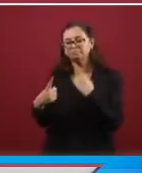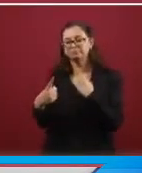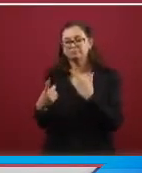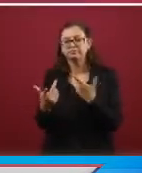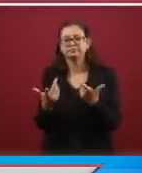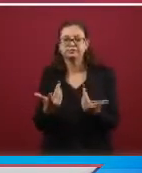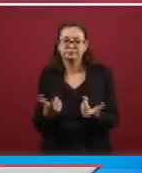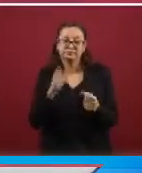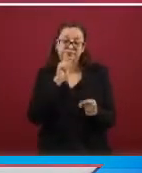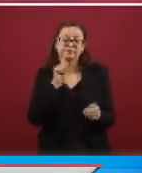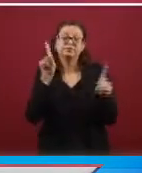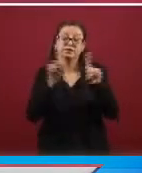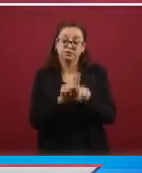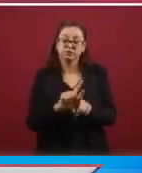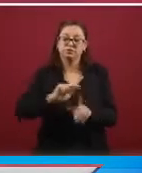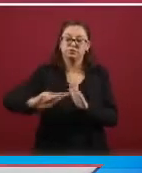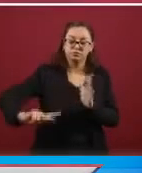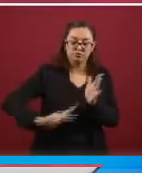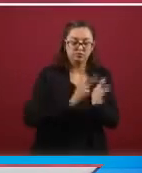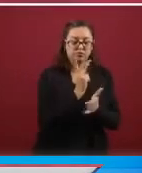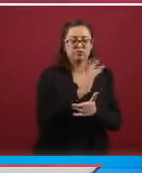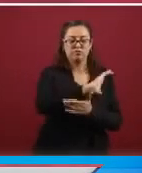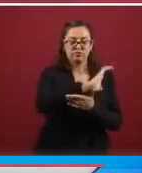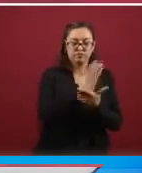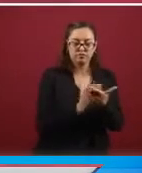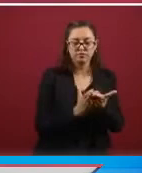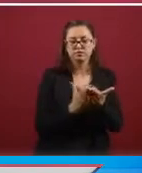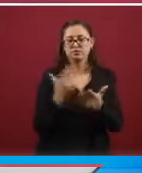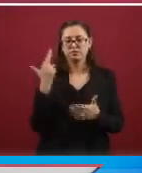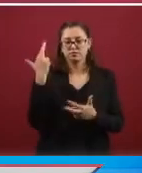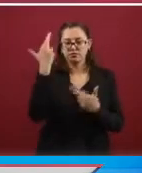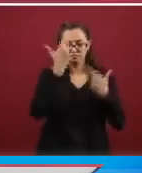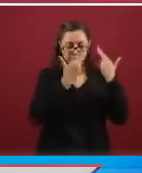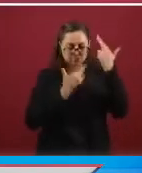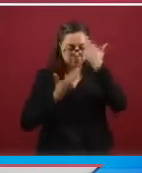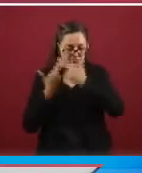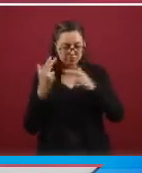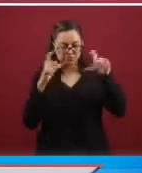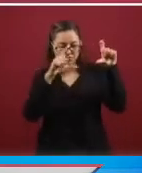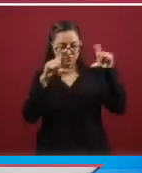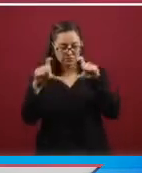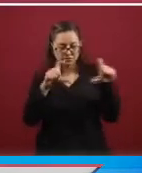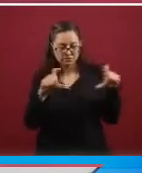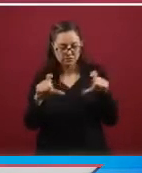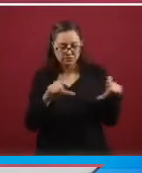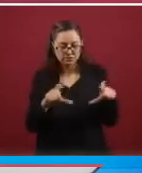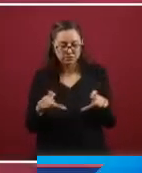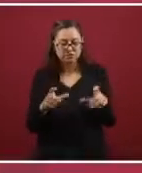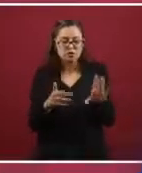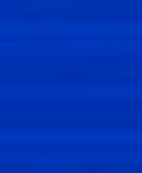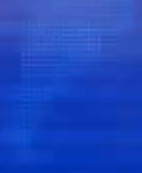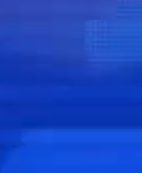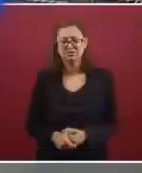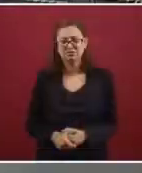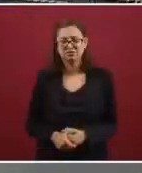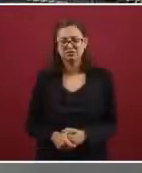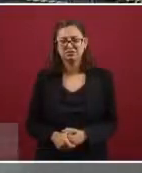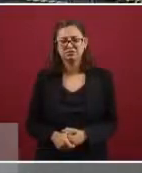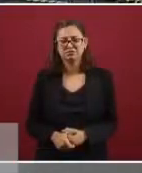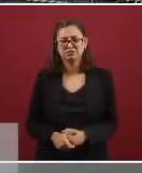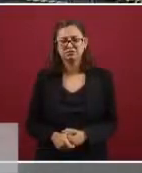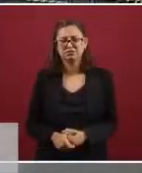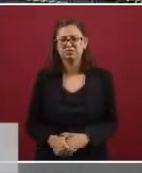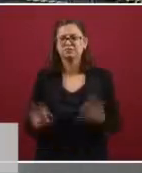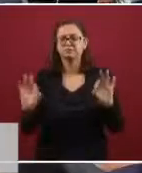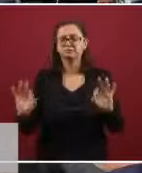un ahorro muy importante para la hacienda pública en el país. Espera que puedan ser firmados los nuevos contratos este jueves. Muy